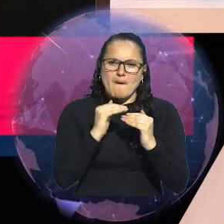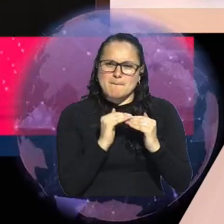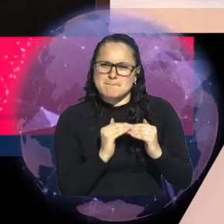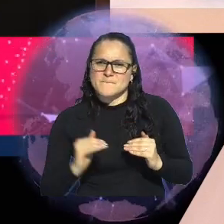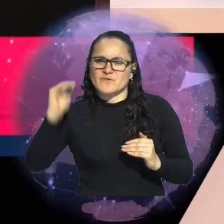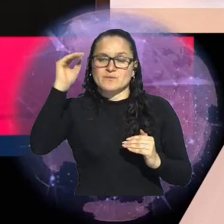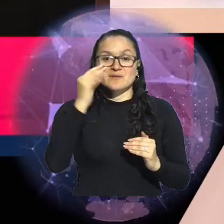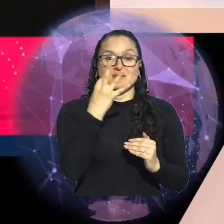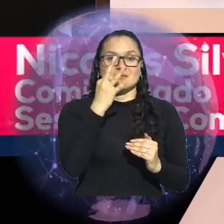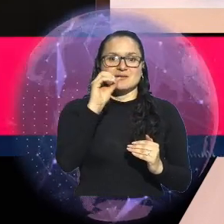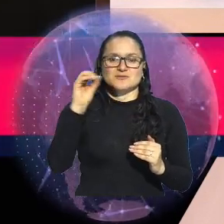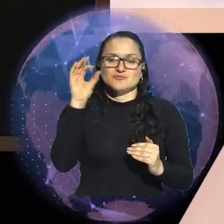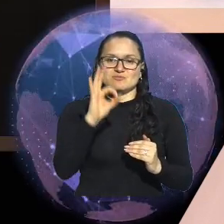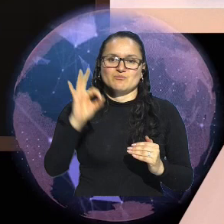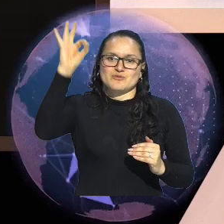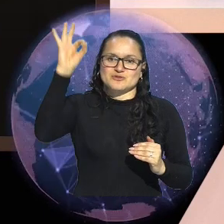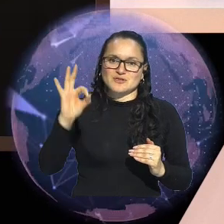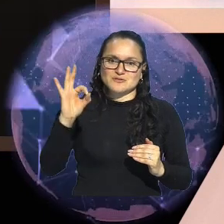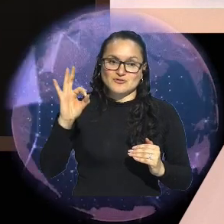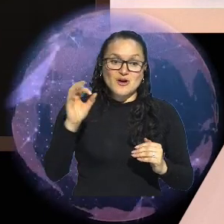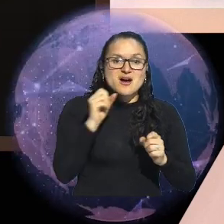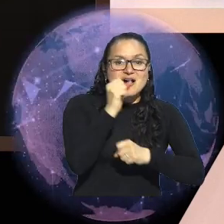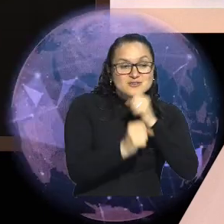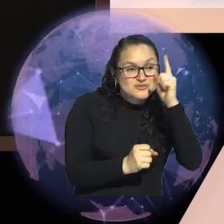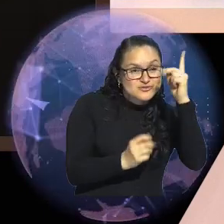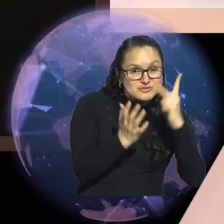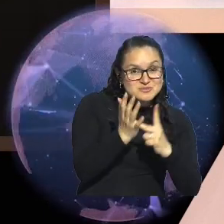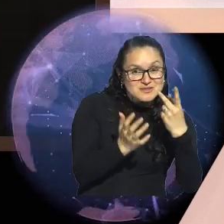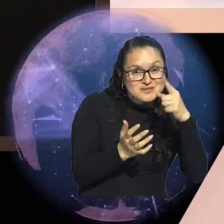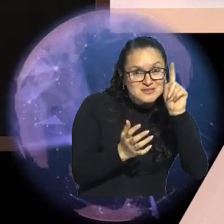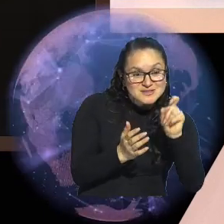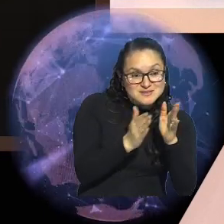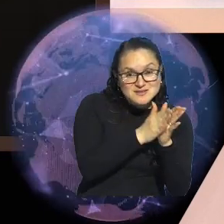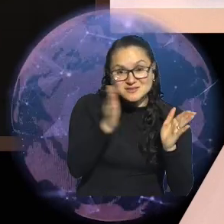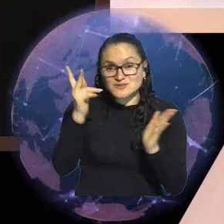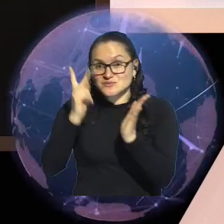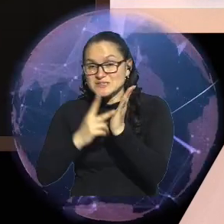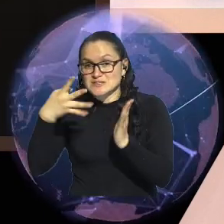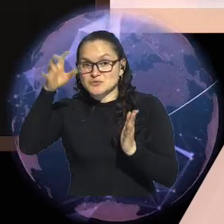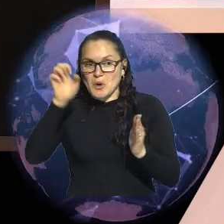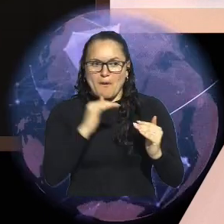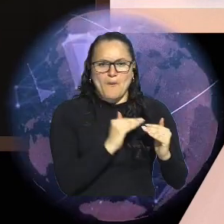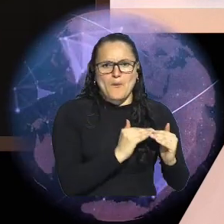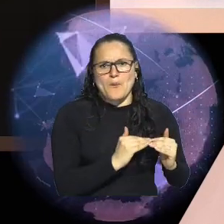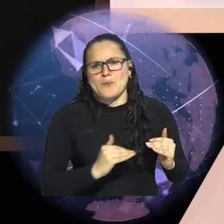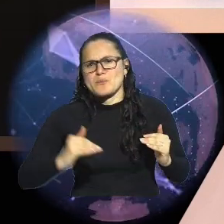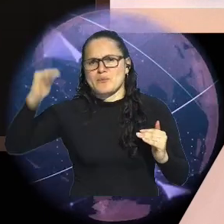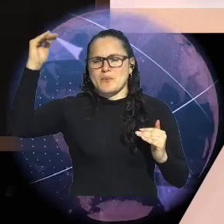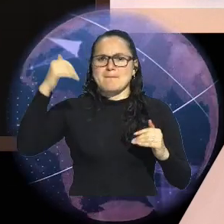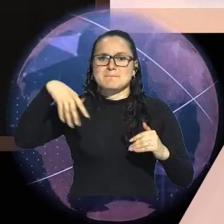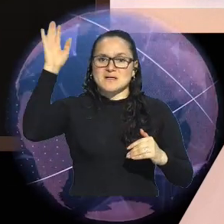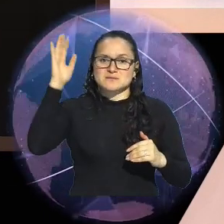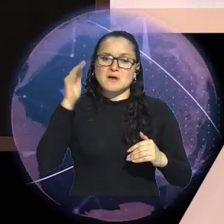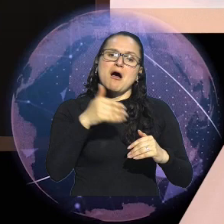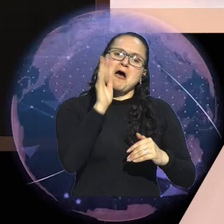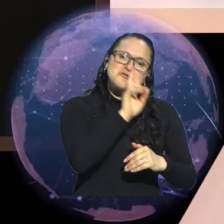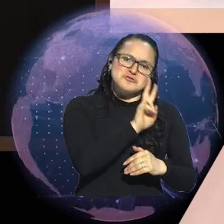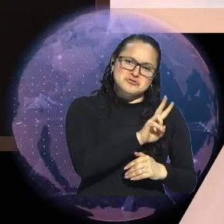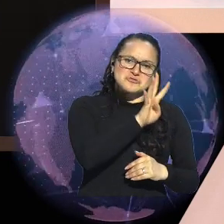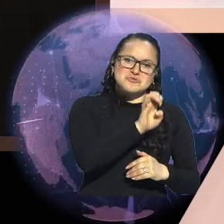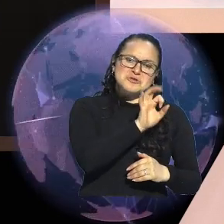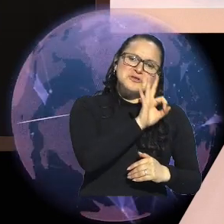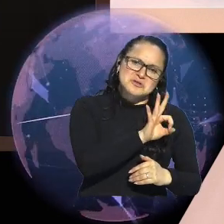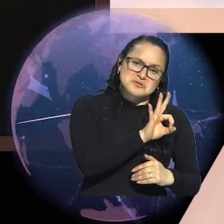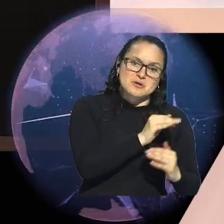en el país entre los años 2016 y 2019 pasando de un promedio de 293 a